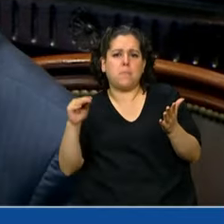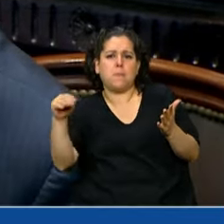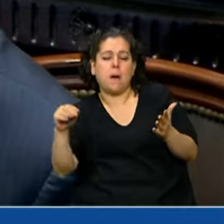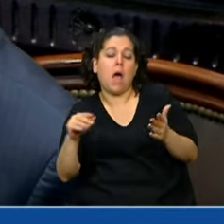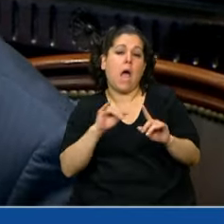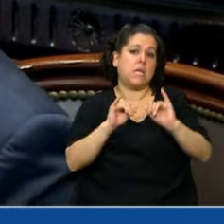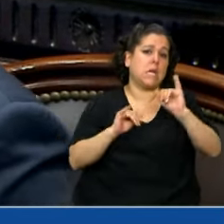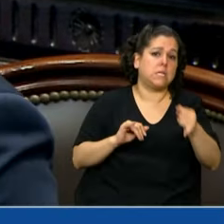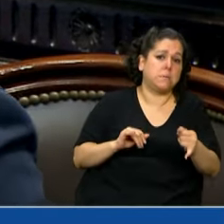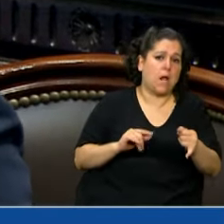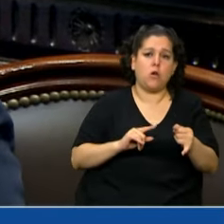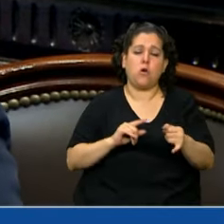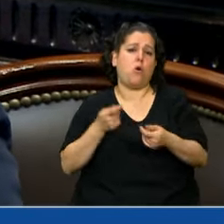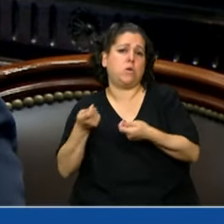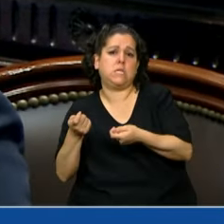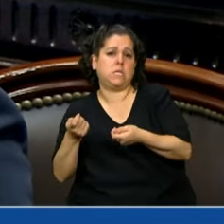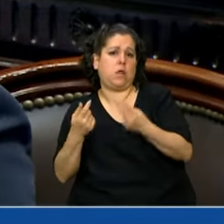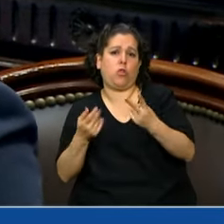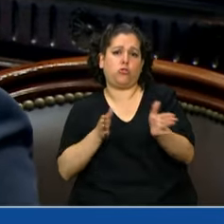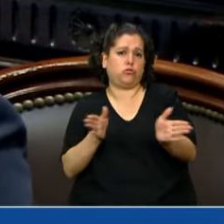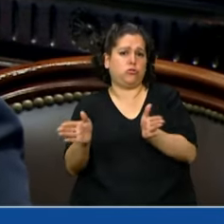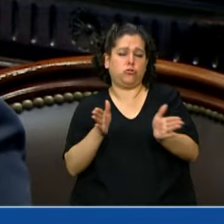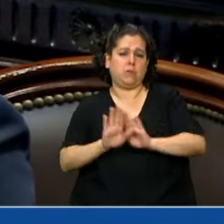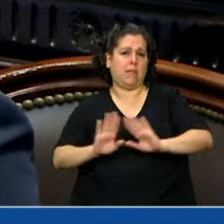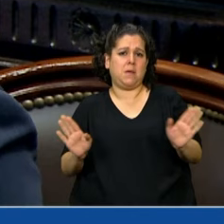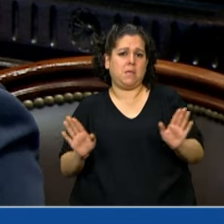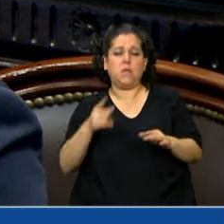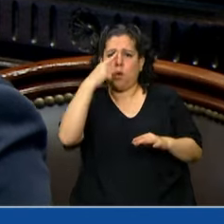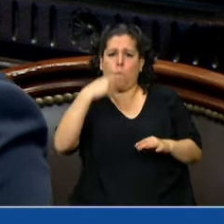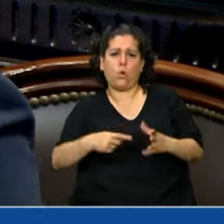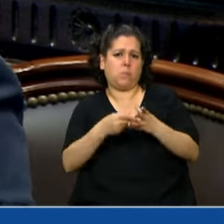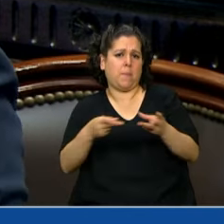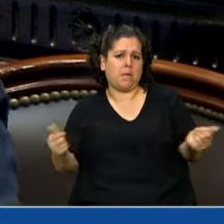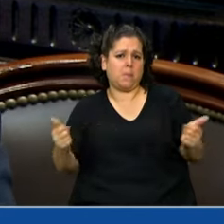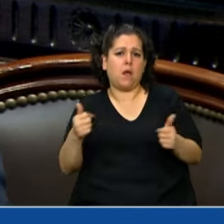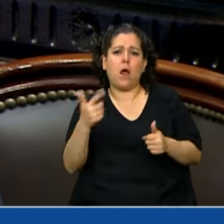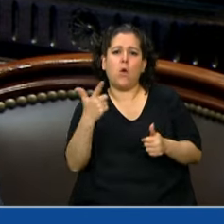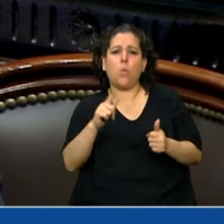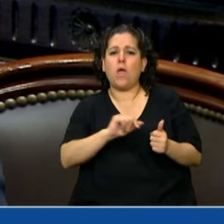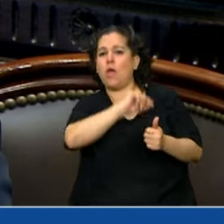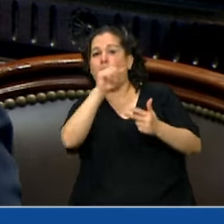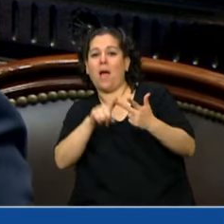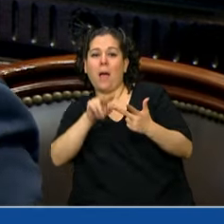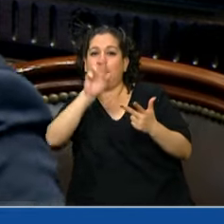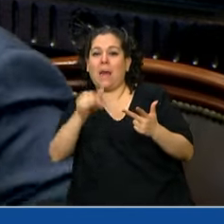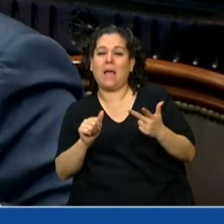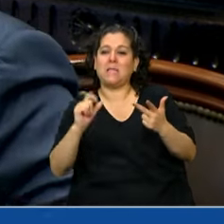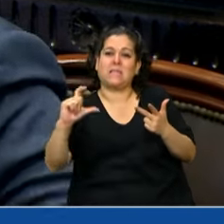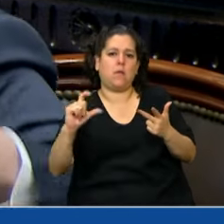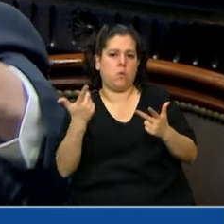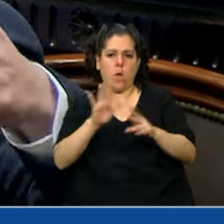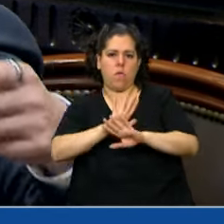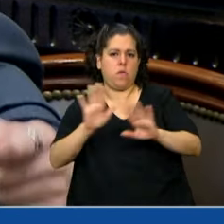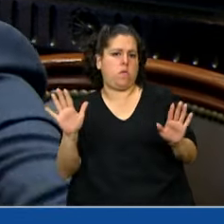aceptar o insistir y también en esto y para terminar presidente no hay terceras opciones se han